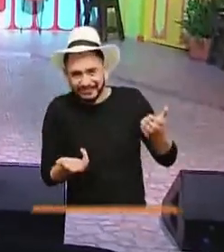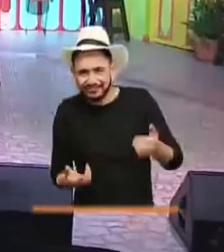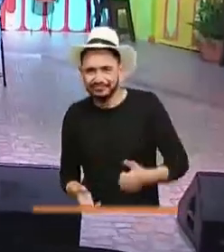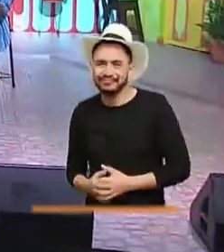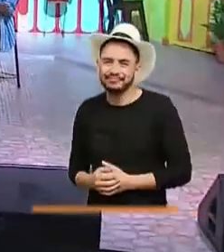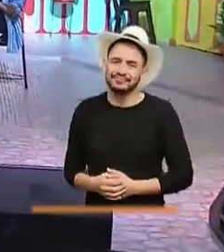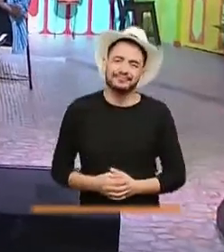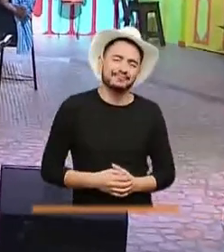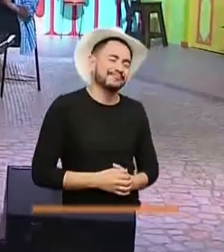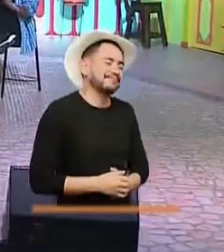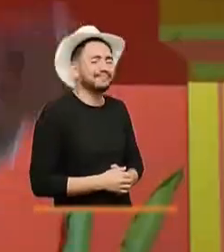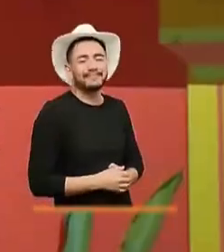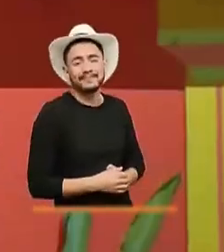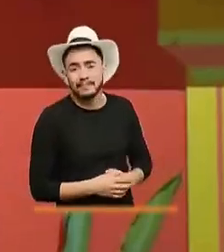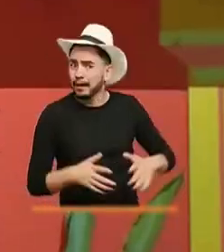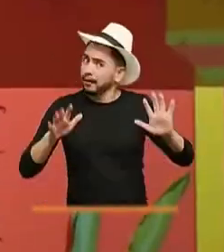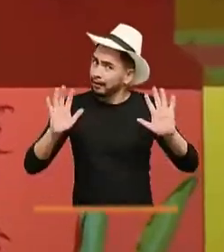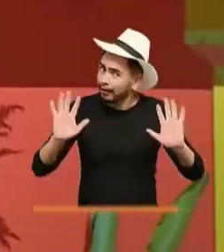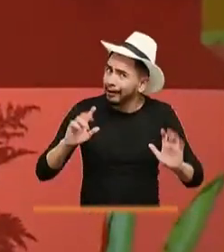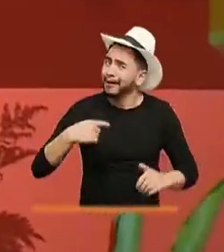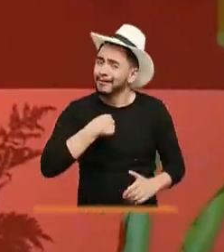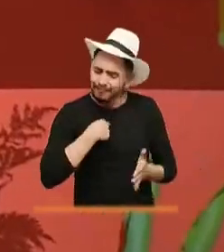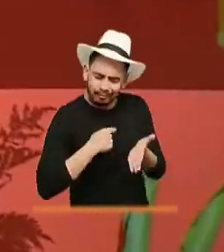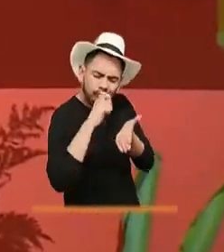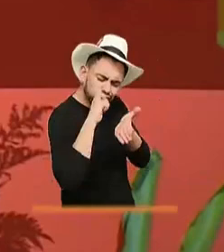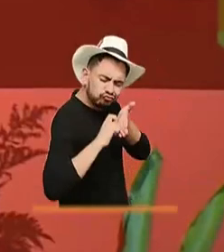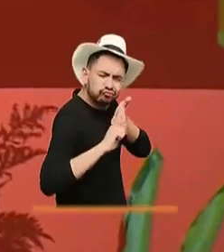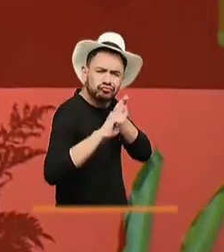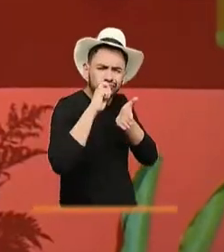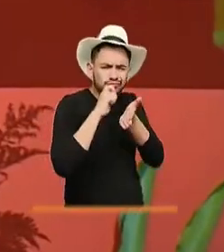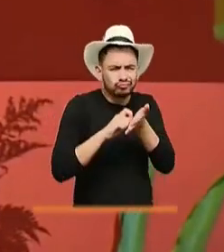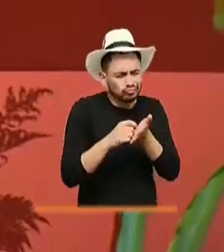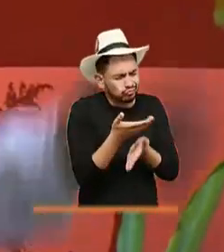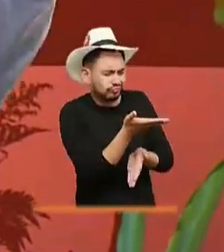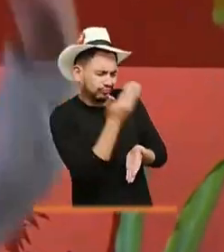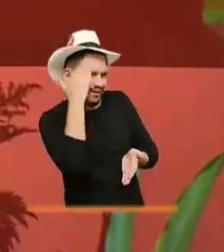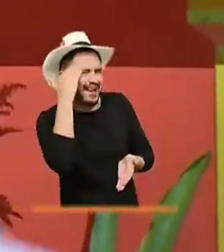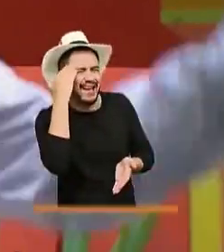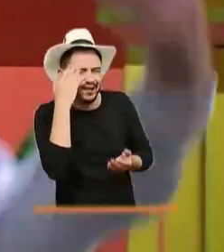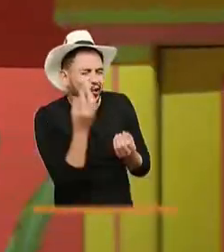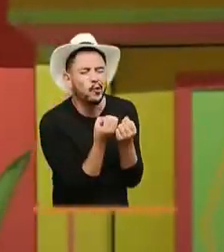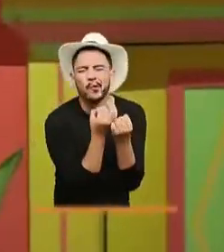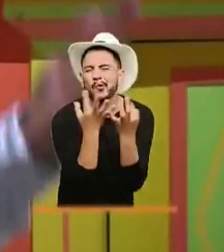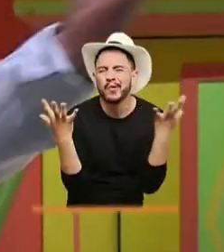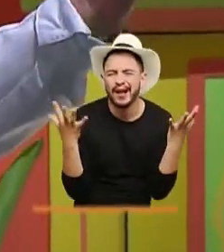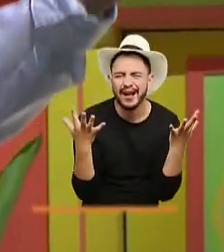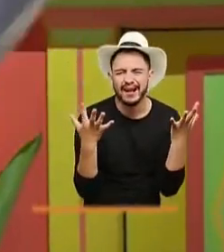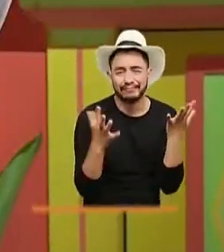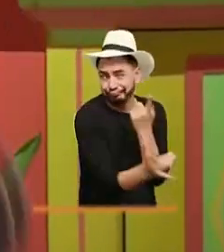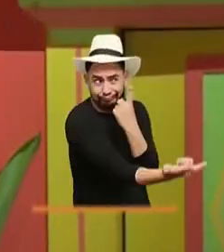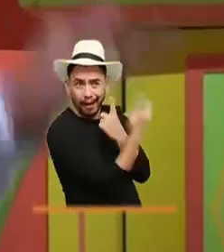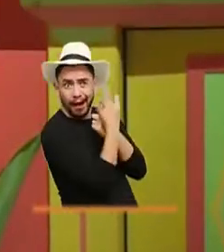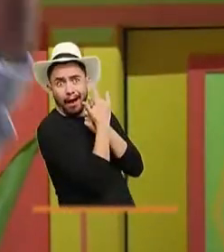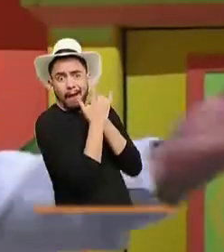Pero yo voy a escribir pa' que lea ese flaquito, ahora una versión